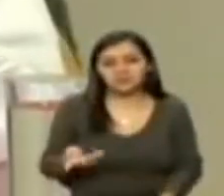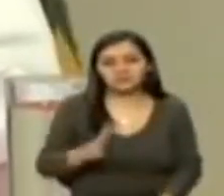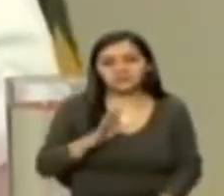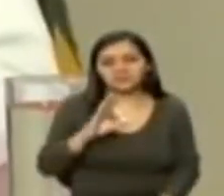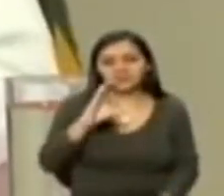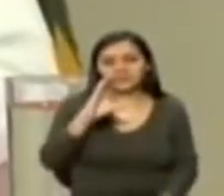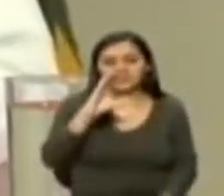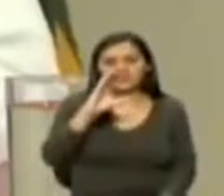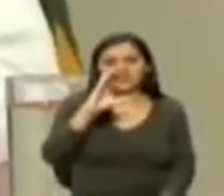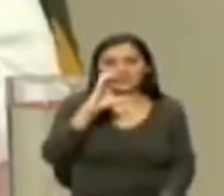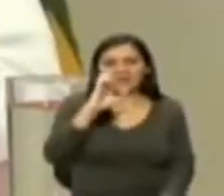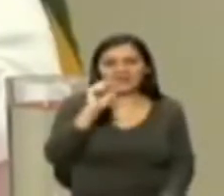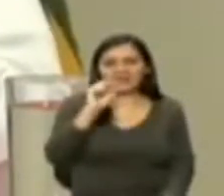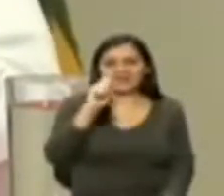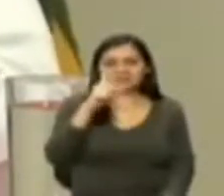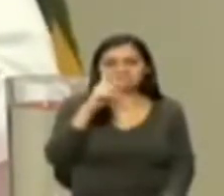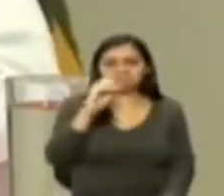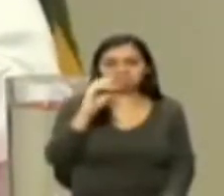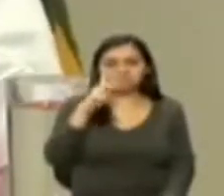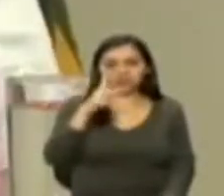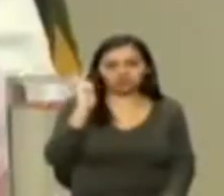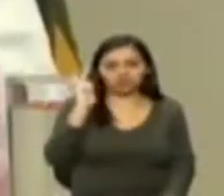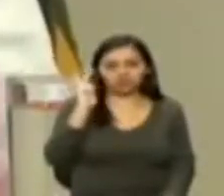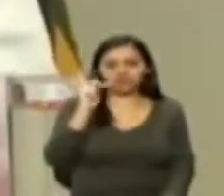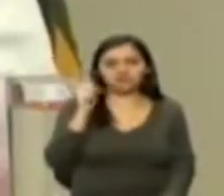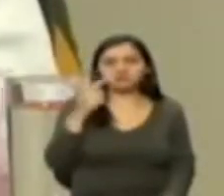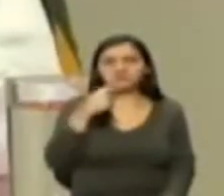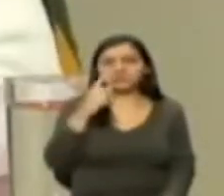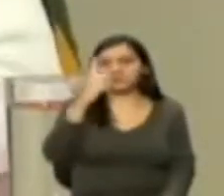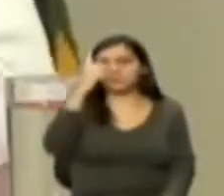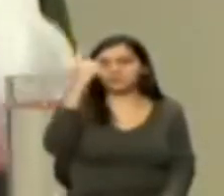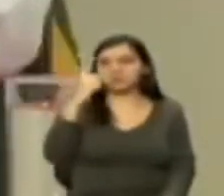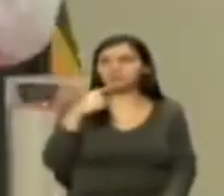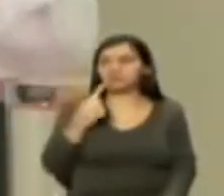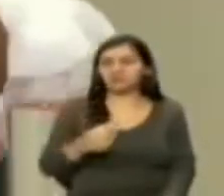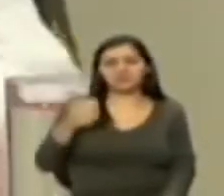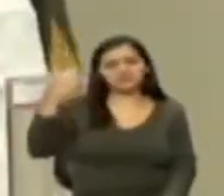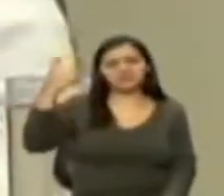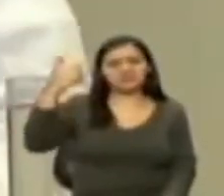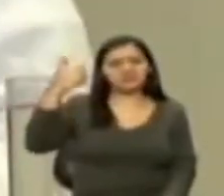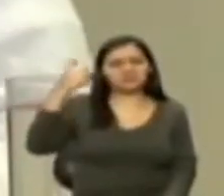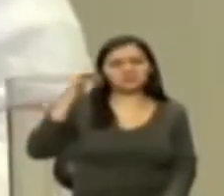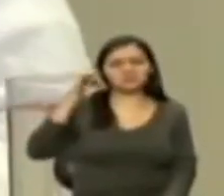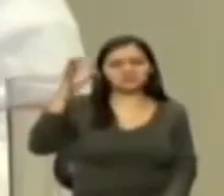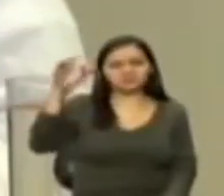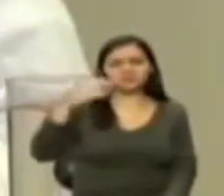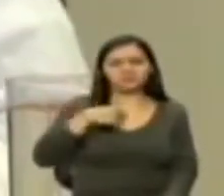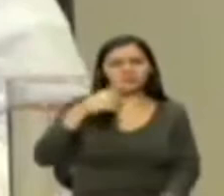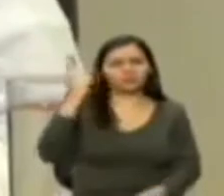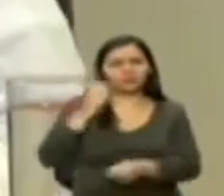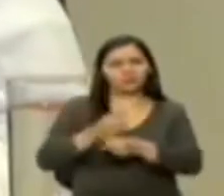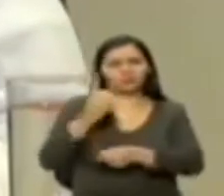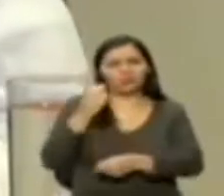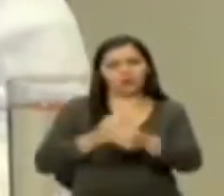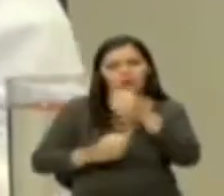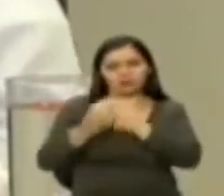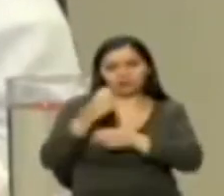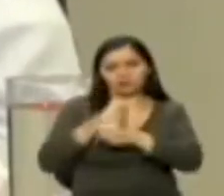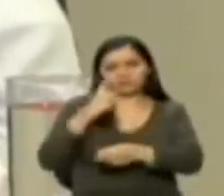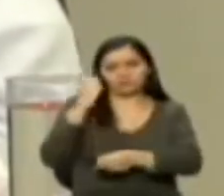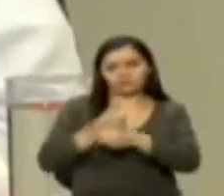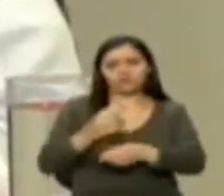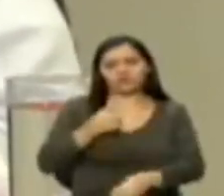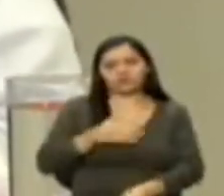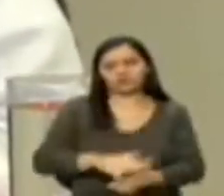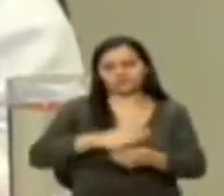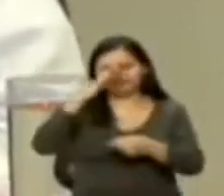Spoch, sí, por eso es bueno visitar la provincia. Yo, si me preguntaban en Quito, yo decía, no, si ya está la extensión. Eso lo ordené hace más de un año. Me ha molestado